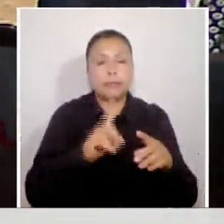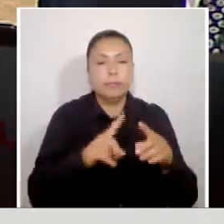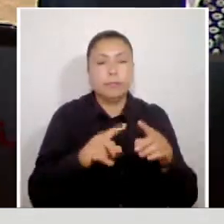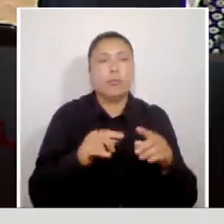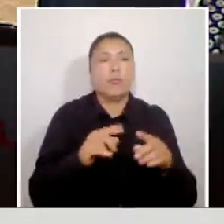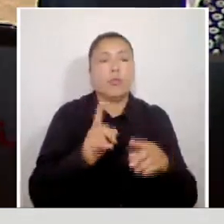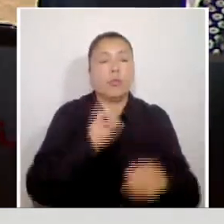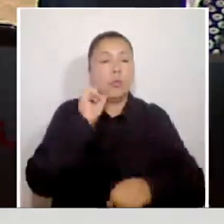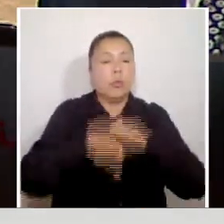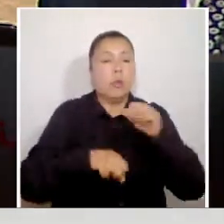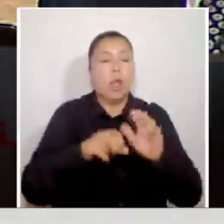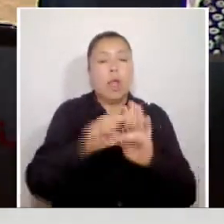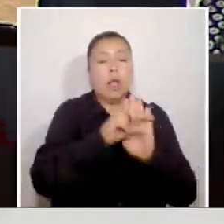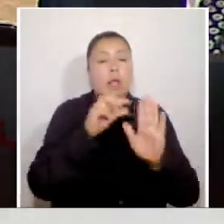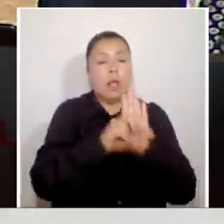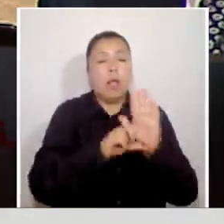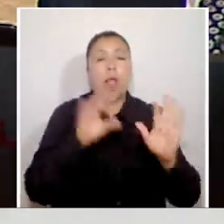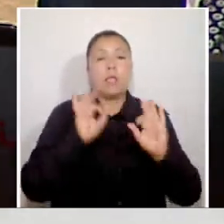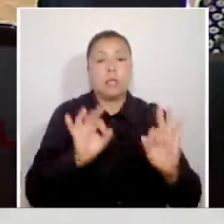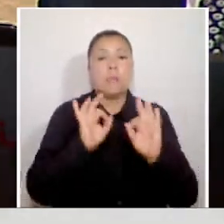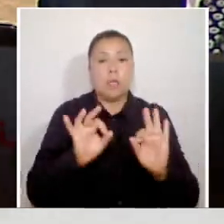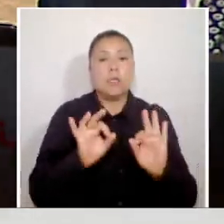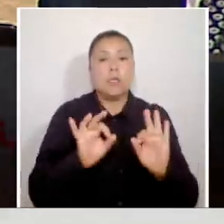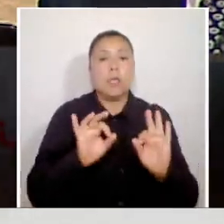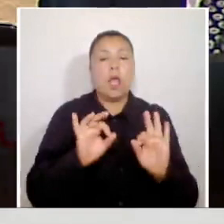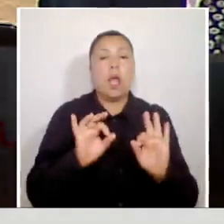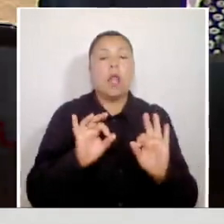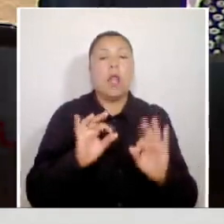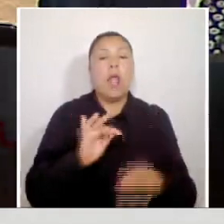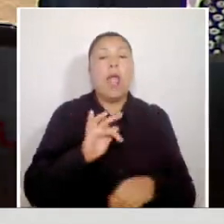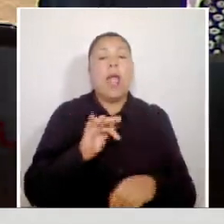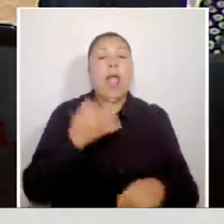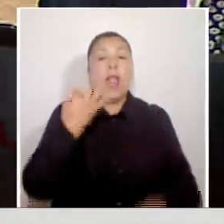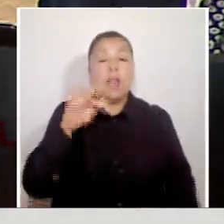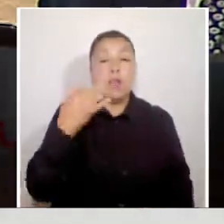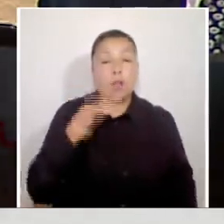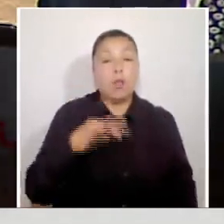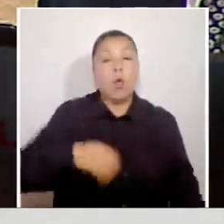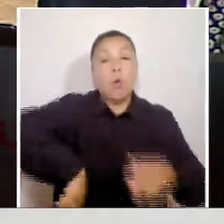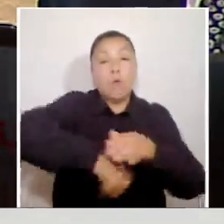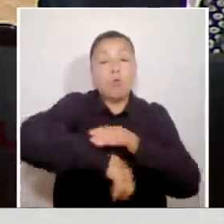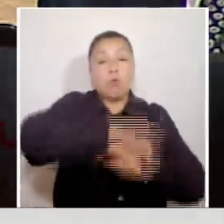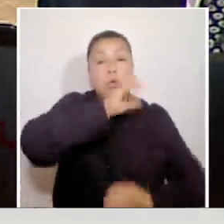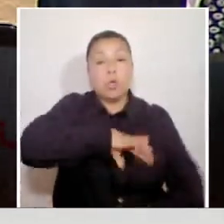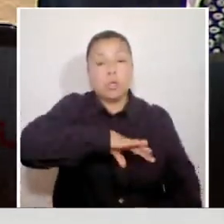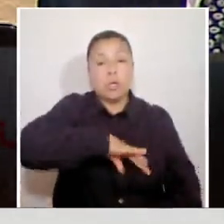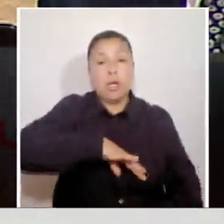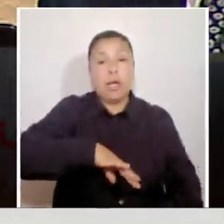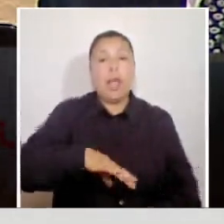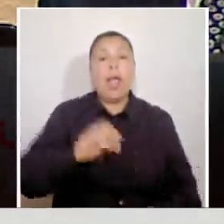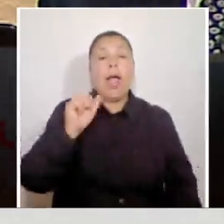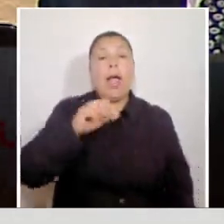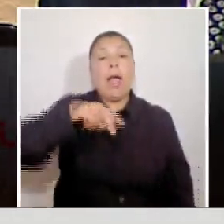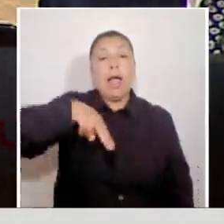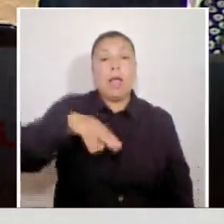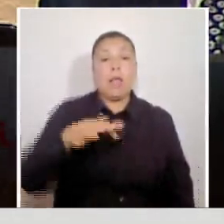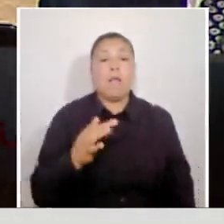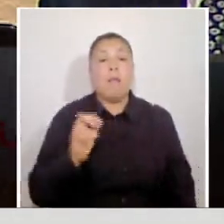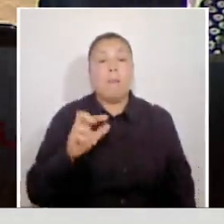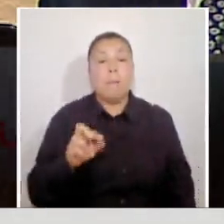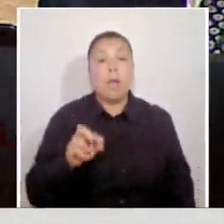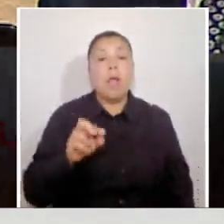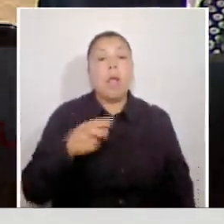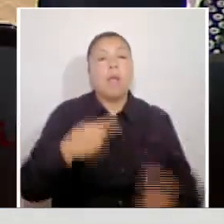cargos que indica particularmente entre las federaciones federación de fútbol de chile y la nfp donde hay una serie de